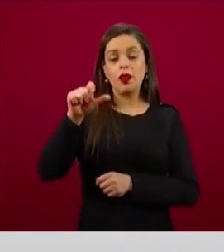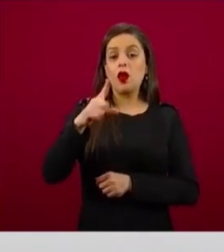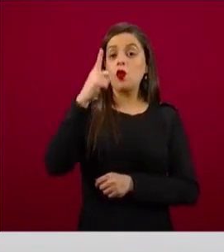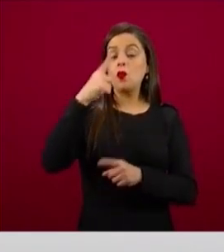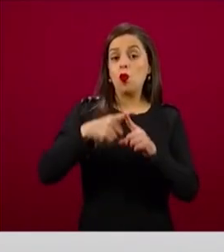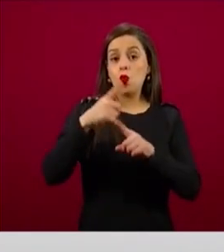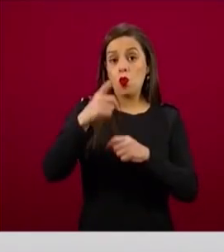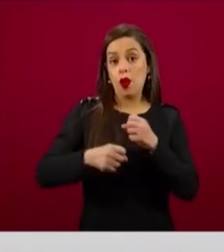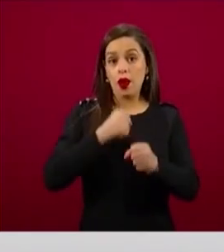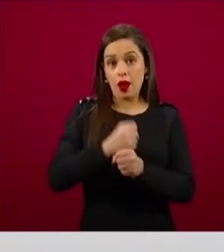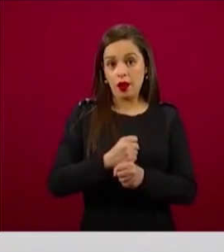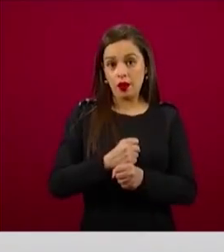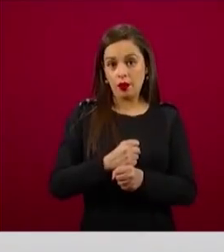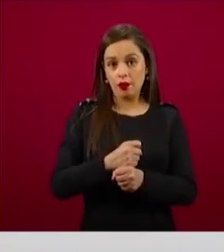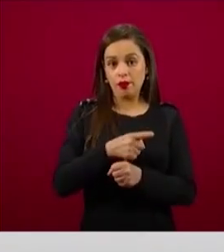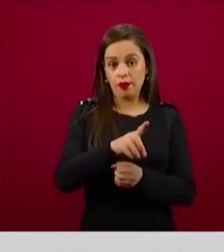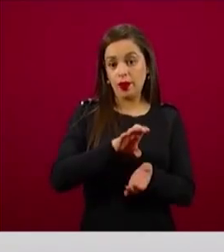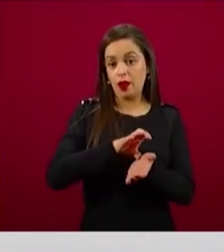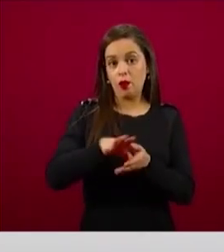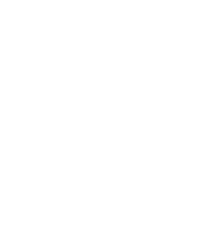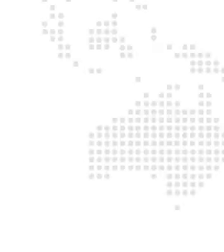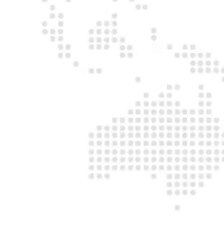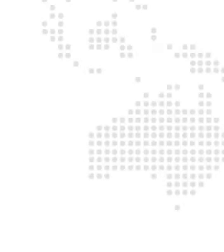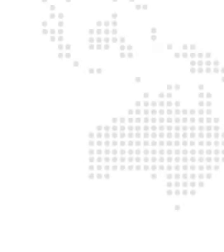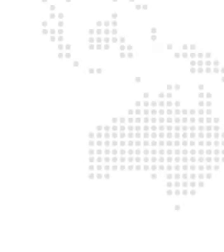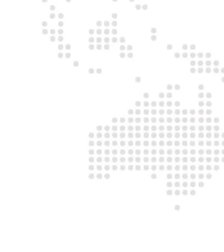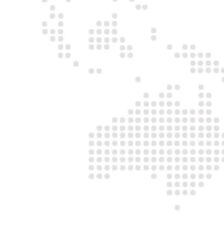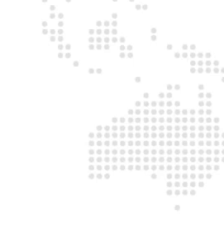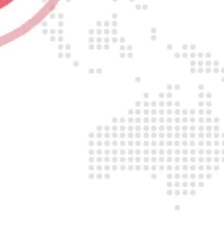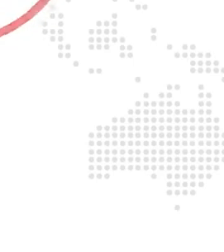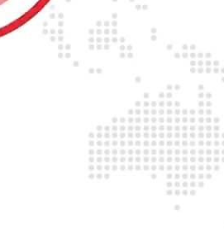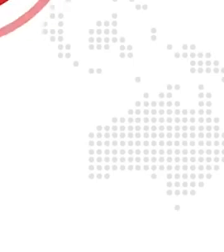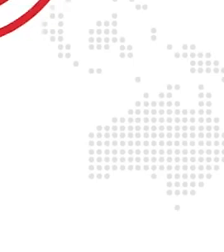con tasas de interés pues realmente muchas